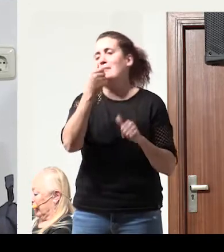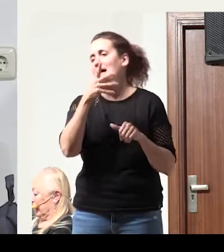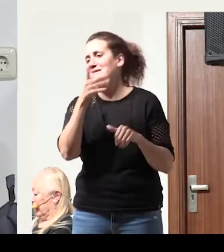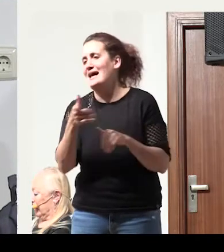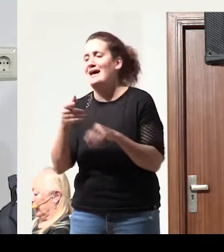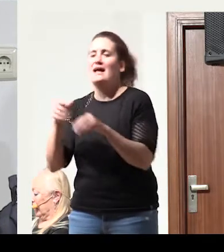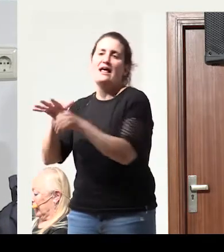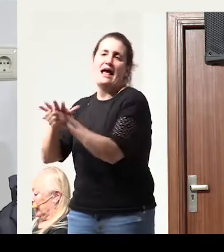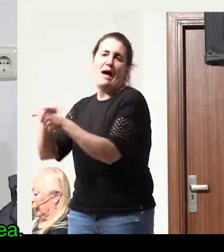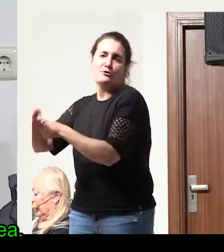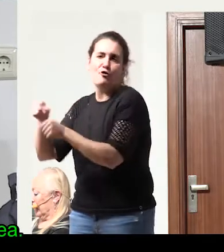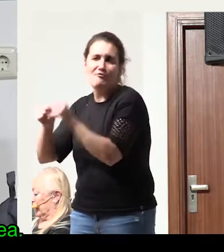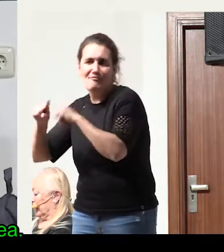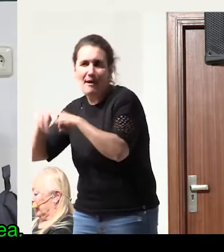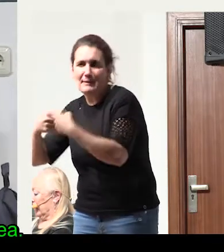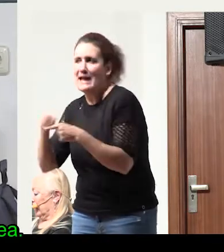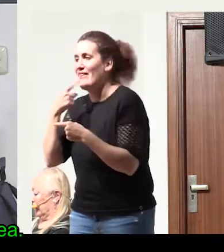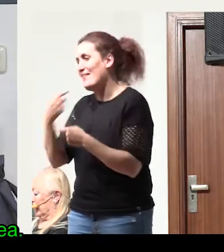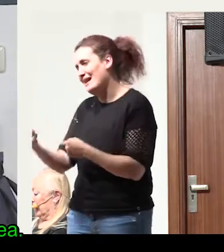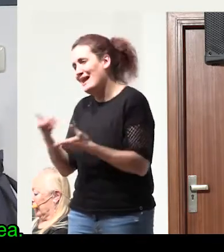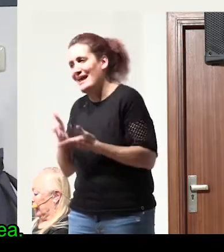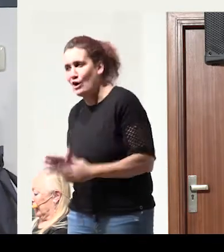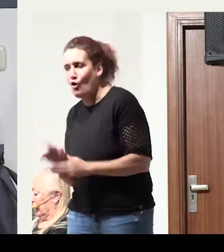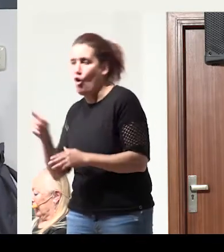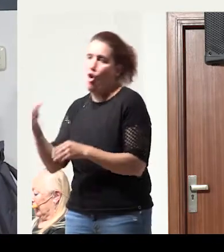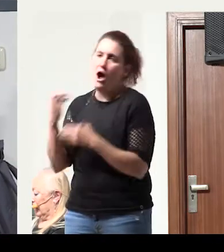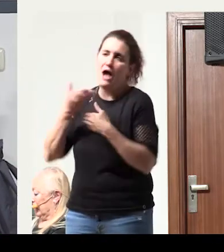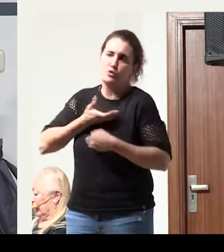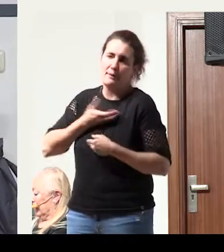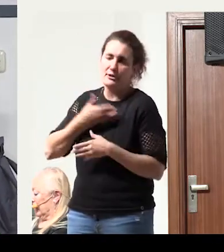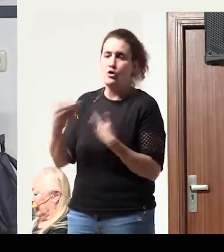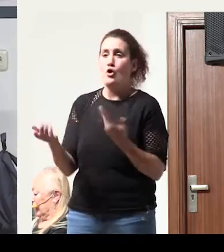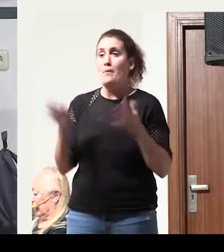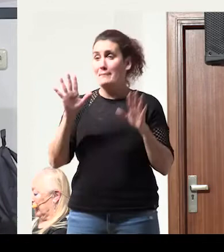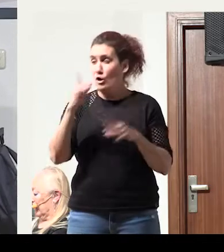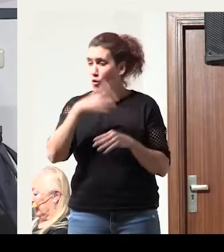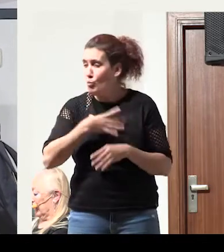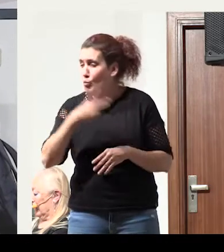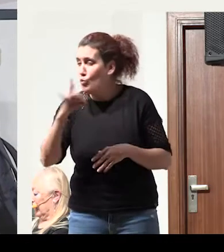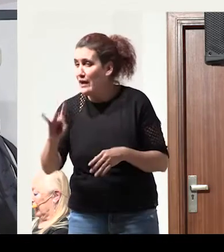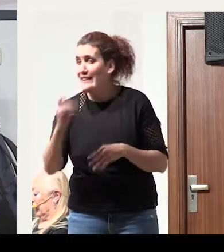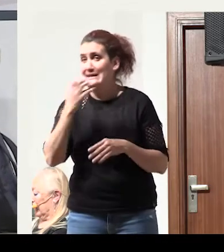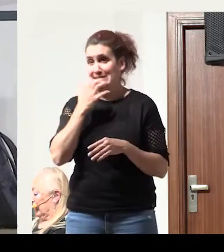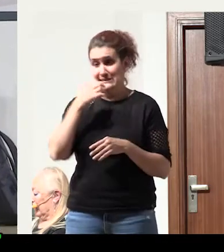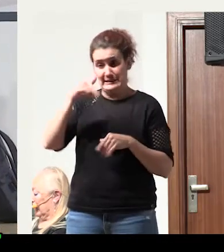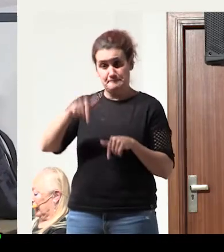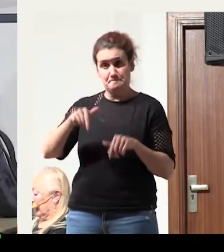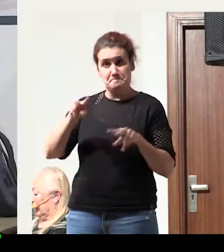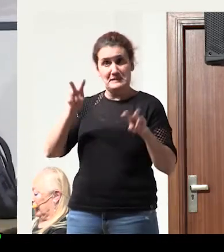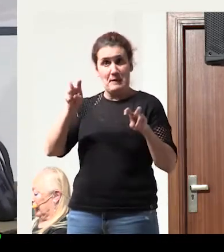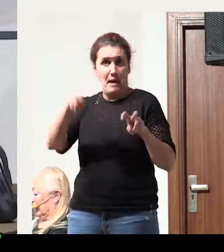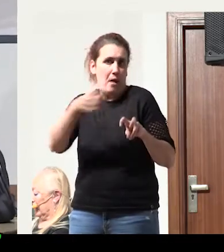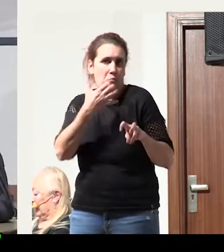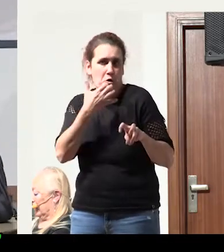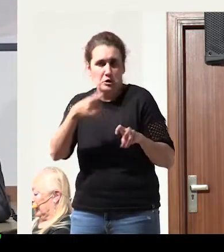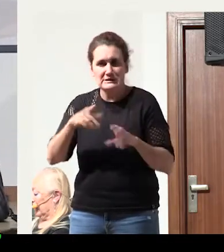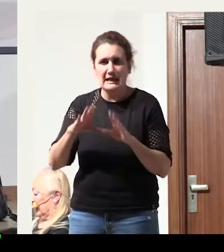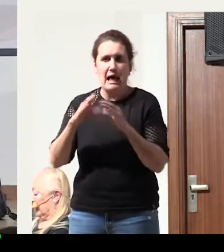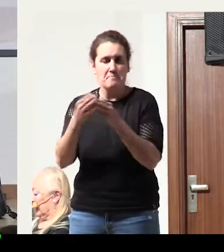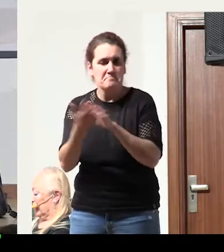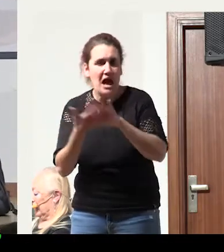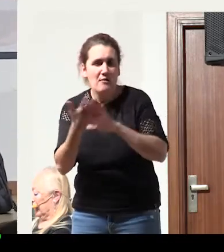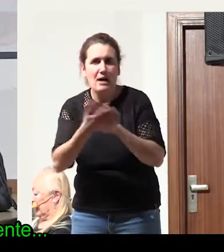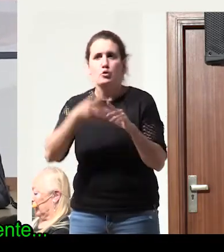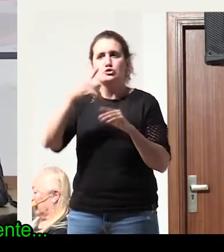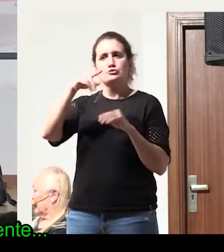al hijo lo que sea, o al ayuntamiento o quien sea. Pero quizá si habláramos de este tipo de cuestiones, de protocolos, lo que conviene, lo que